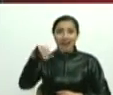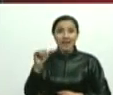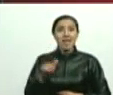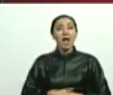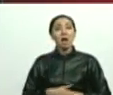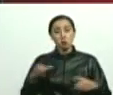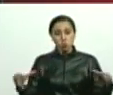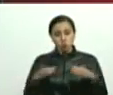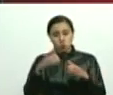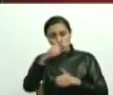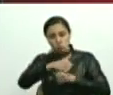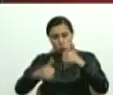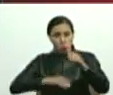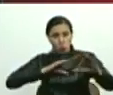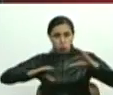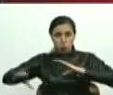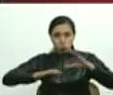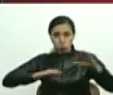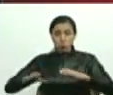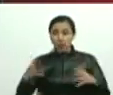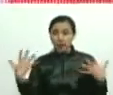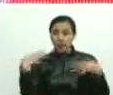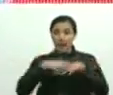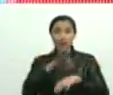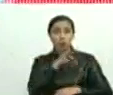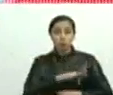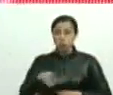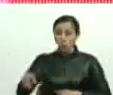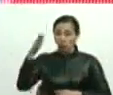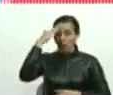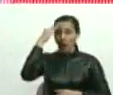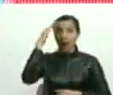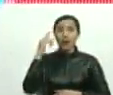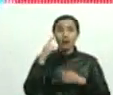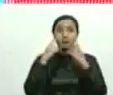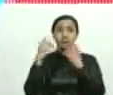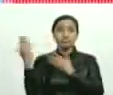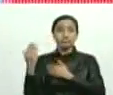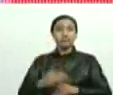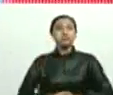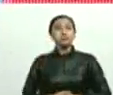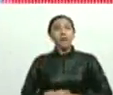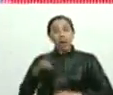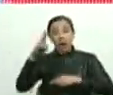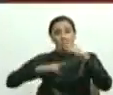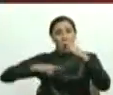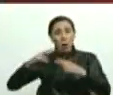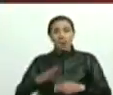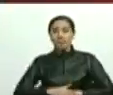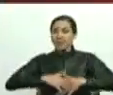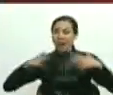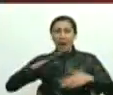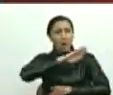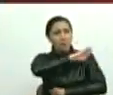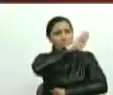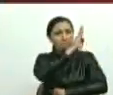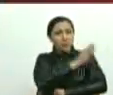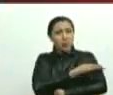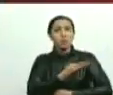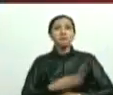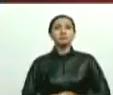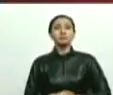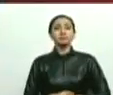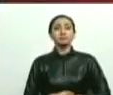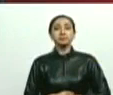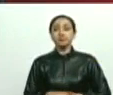la Comunicación y las Redes Sociales, construir un tremendo poder comunicacional desde